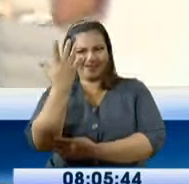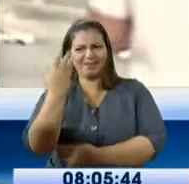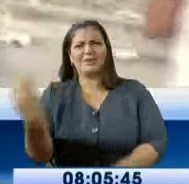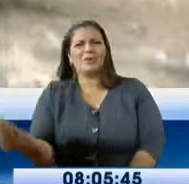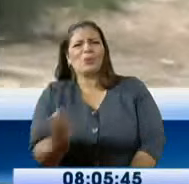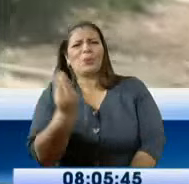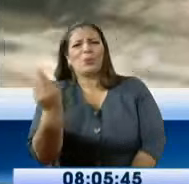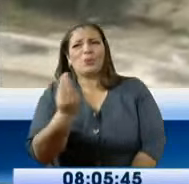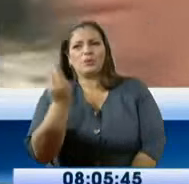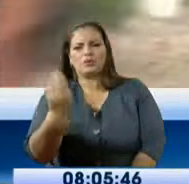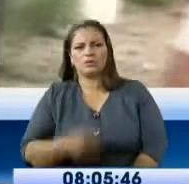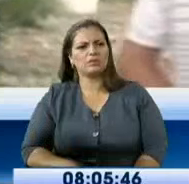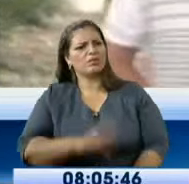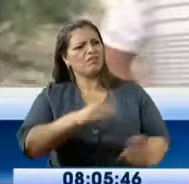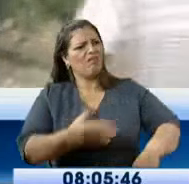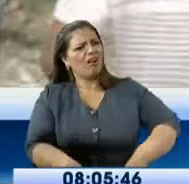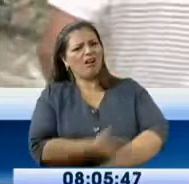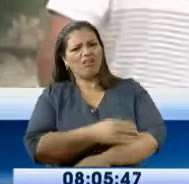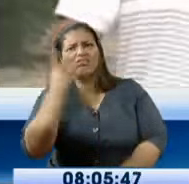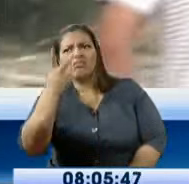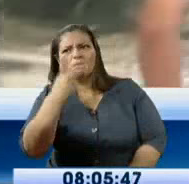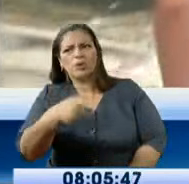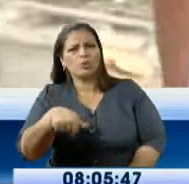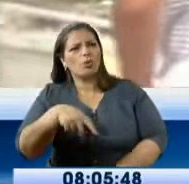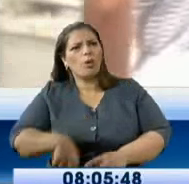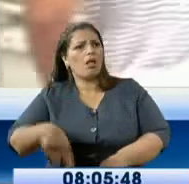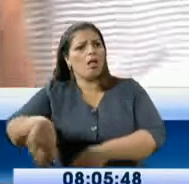jovencitos. Oiga, ¿no le dio miedo cruzar así?